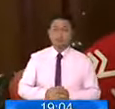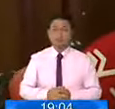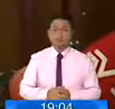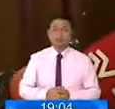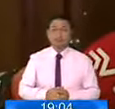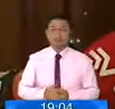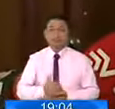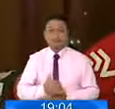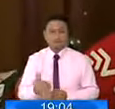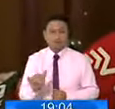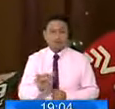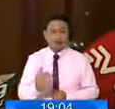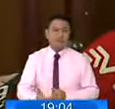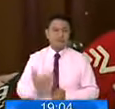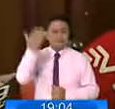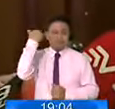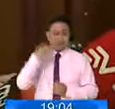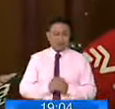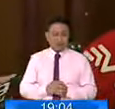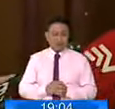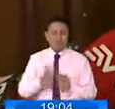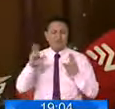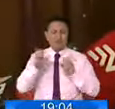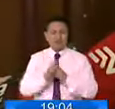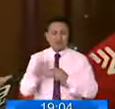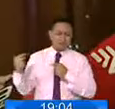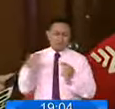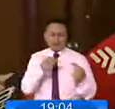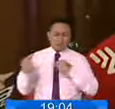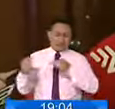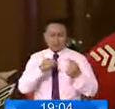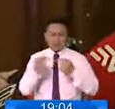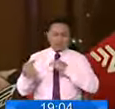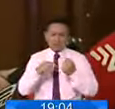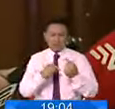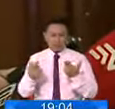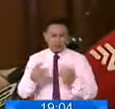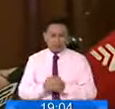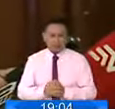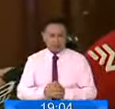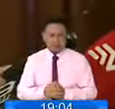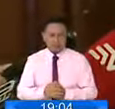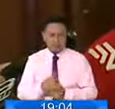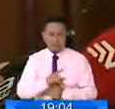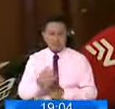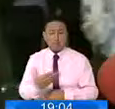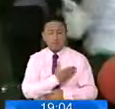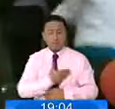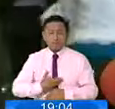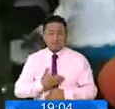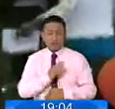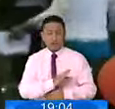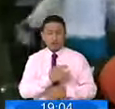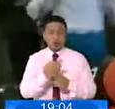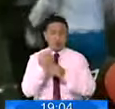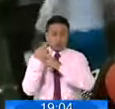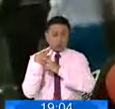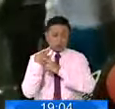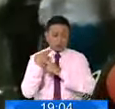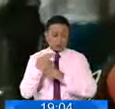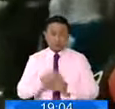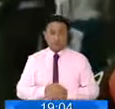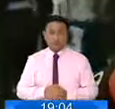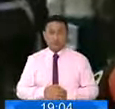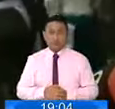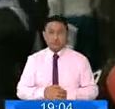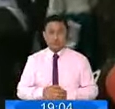parecidos a los anteriores de contradecir facultades expresas que tiene el señor presidente. Una decisión del presidente Lenín